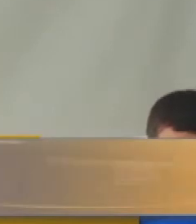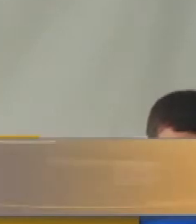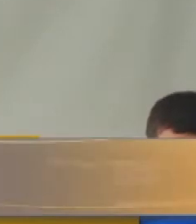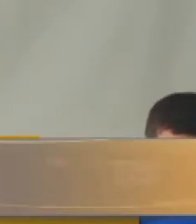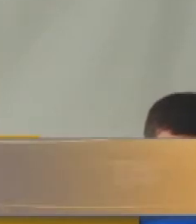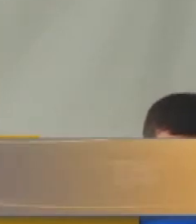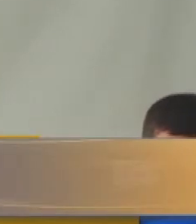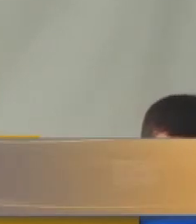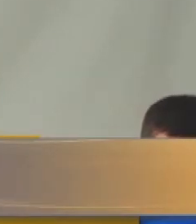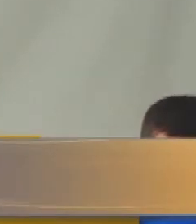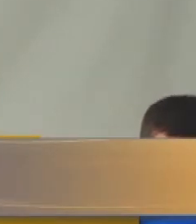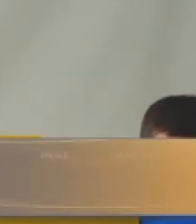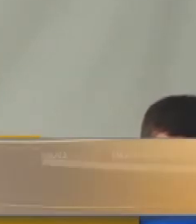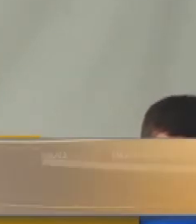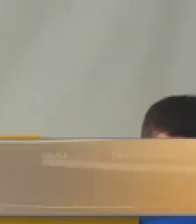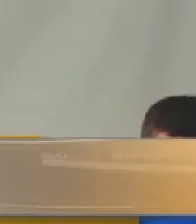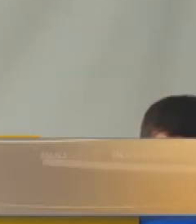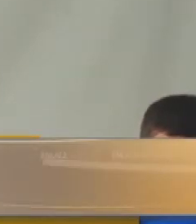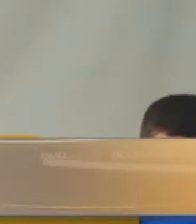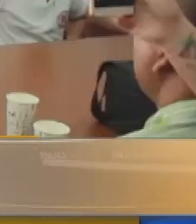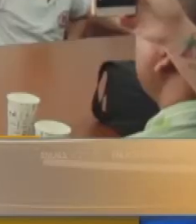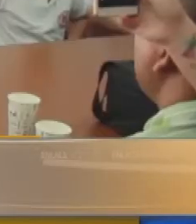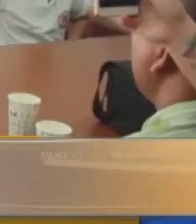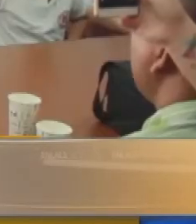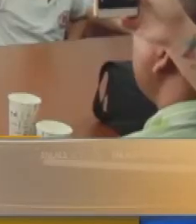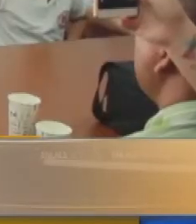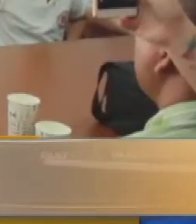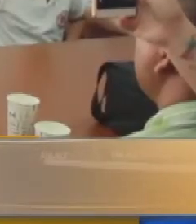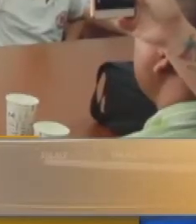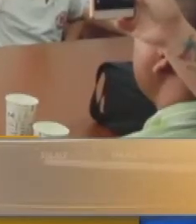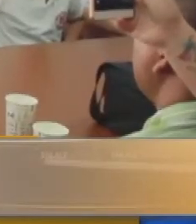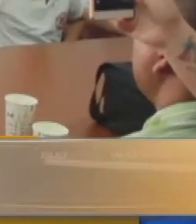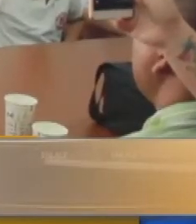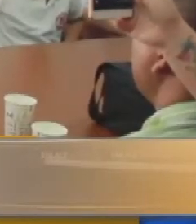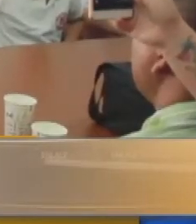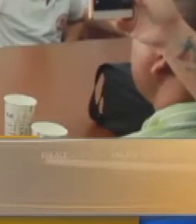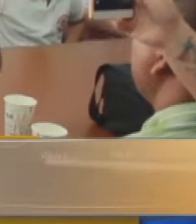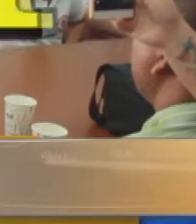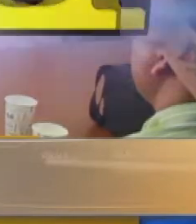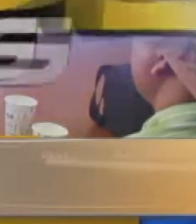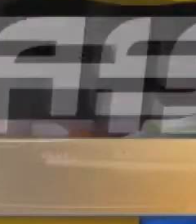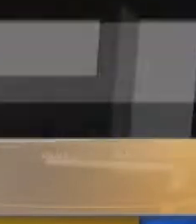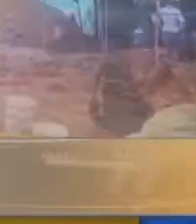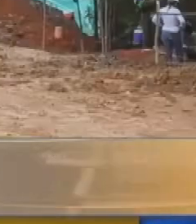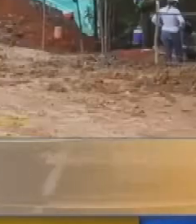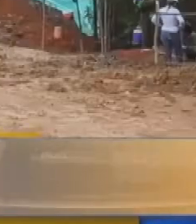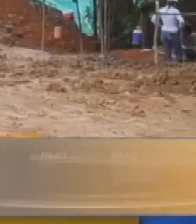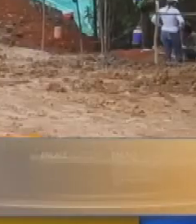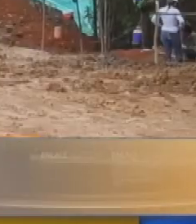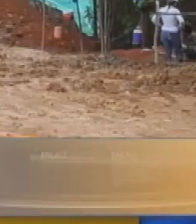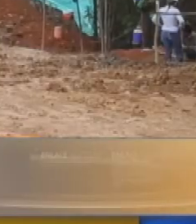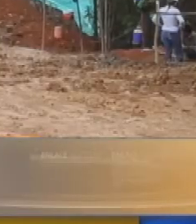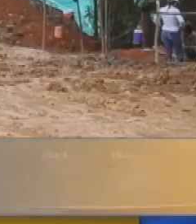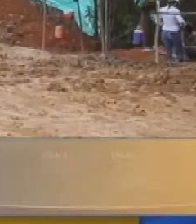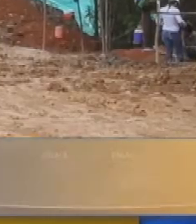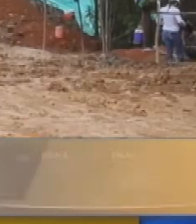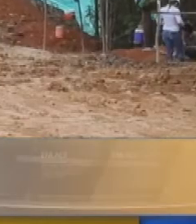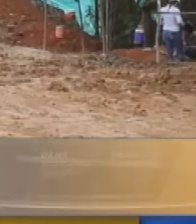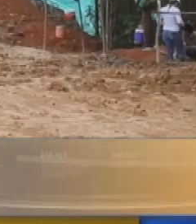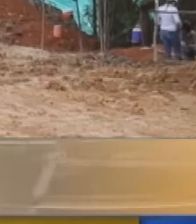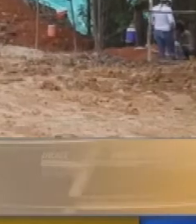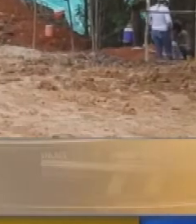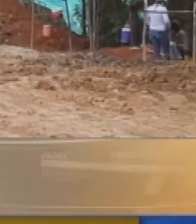para la revocatoria de su mandato. Ante este requerimiento, el gobernador respondió. Comenzaron obras